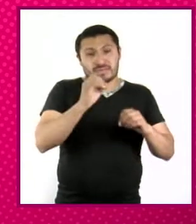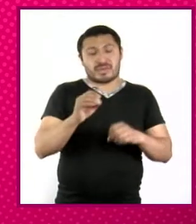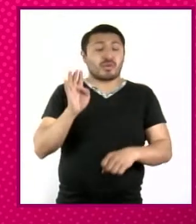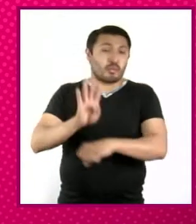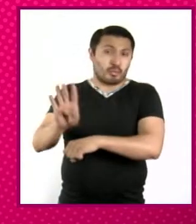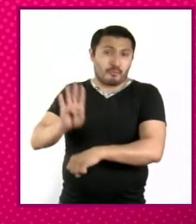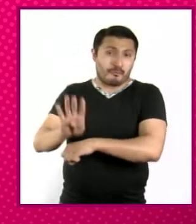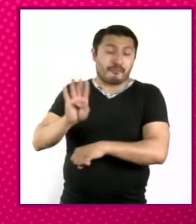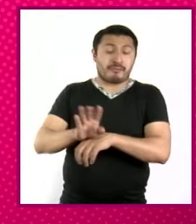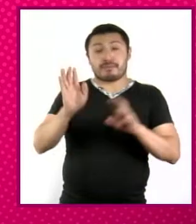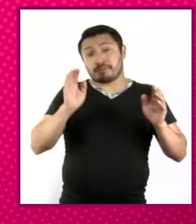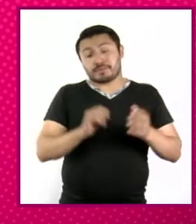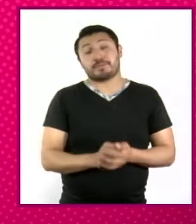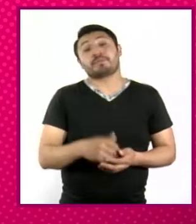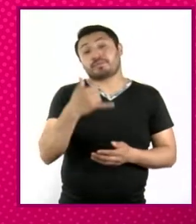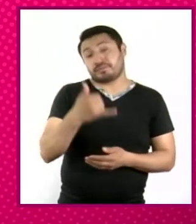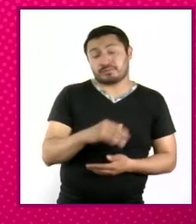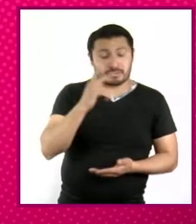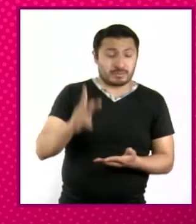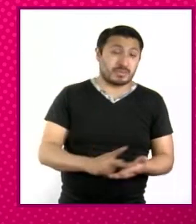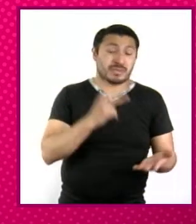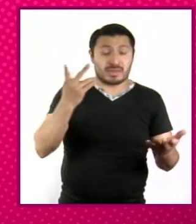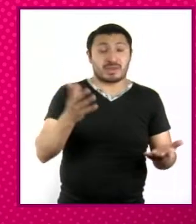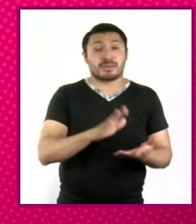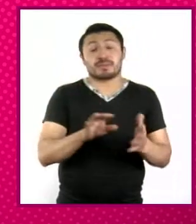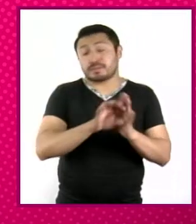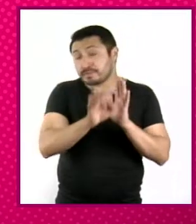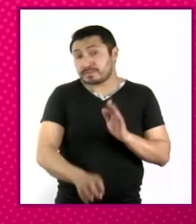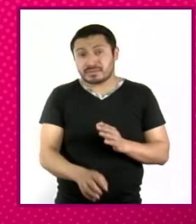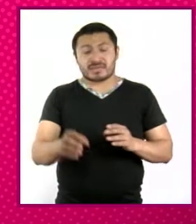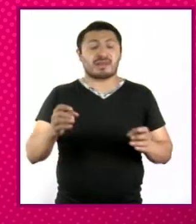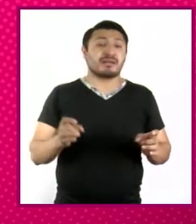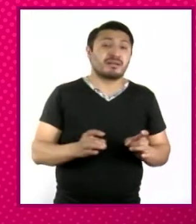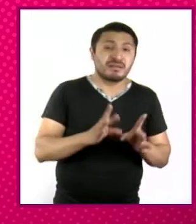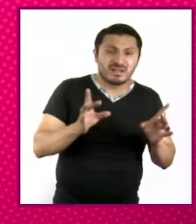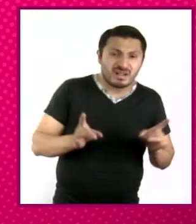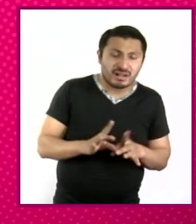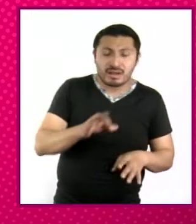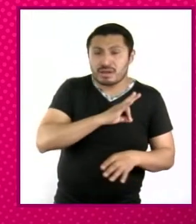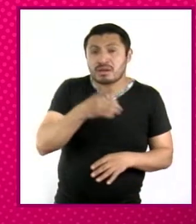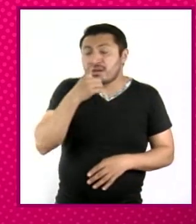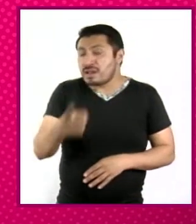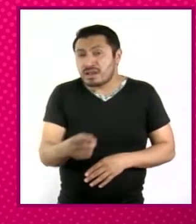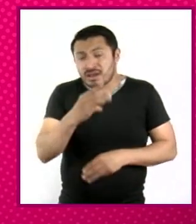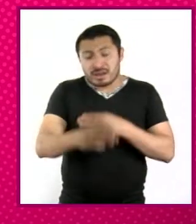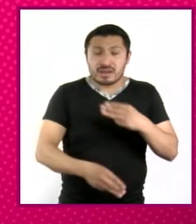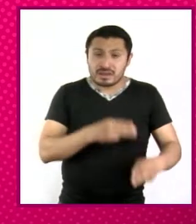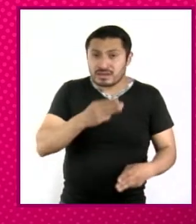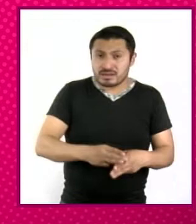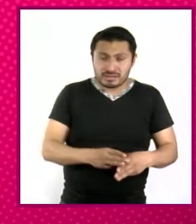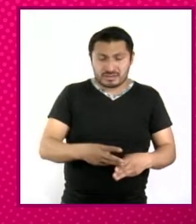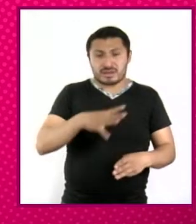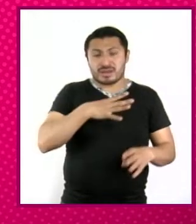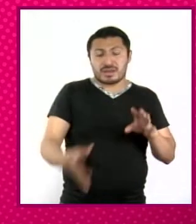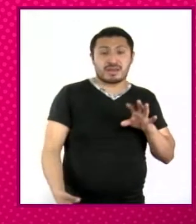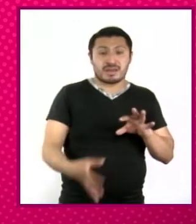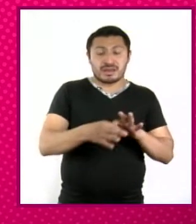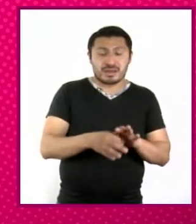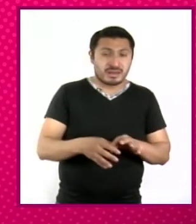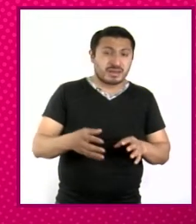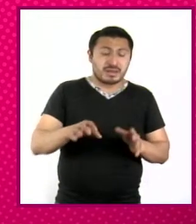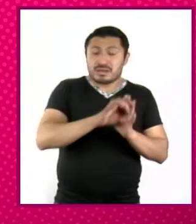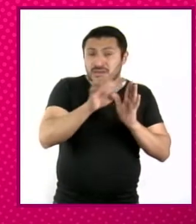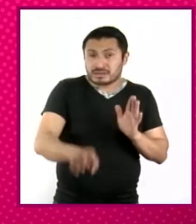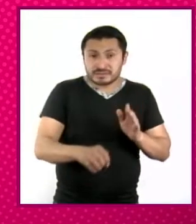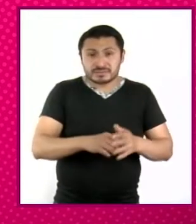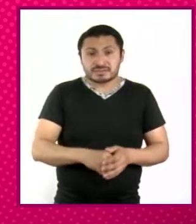Brasil. Y entonces, bueno, viene aquí un fenómeno que puede llamarse o denominarse mundial, que tiene como común denominador, por